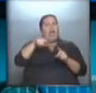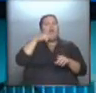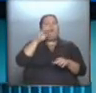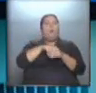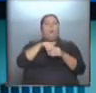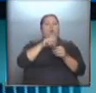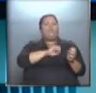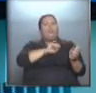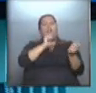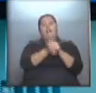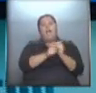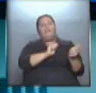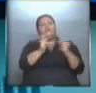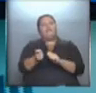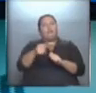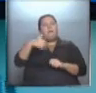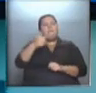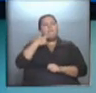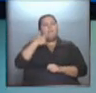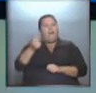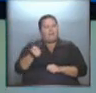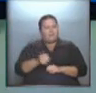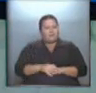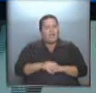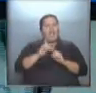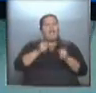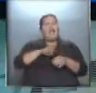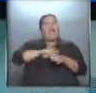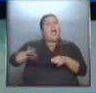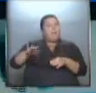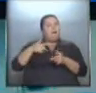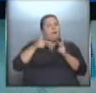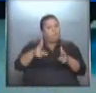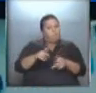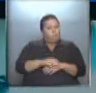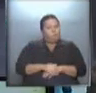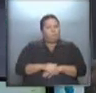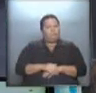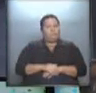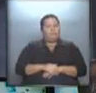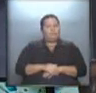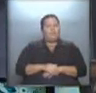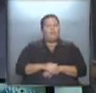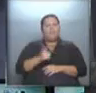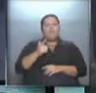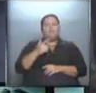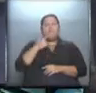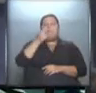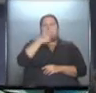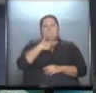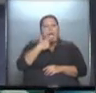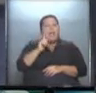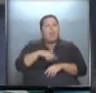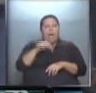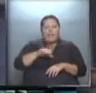que migró hacia la candidatura de Sergio Massa. Y aparte era lo que decíamos recién, que hay un fenómeno que no Macri no tuvo